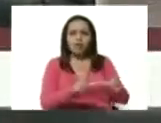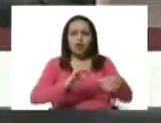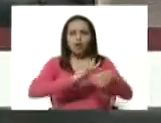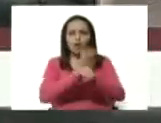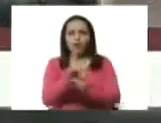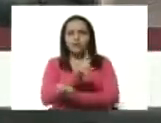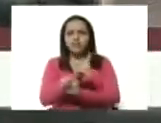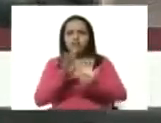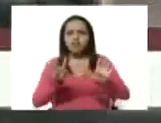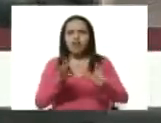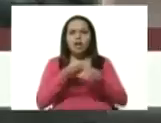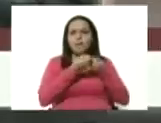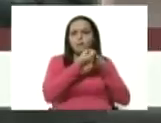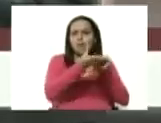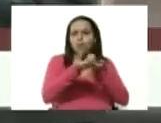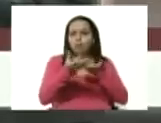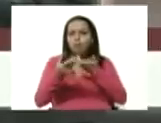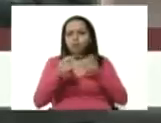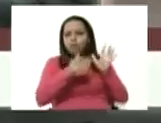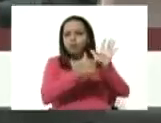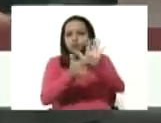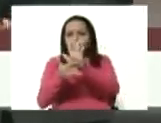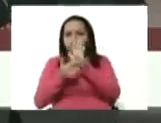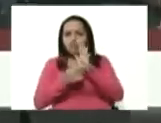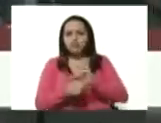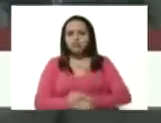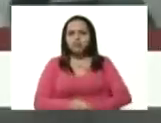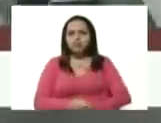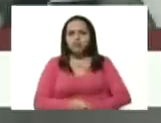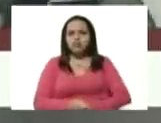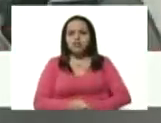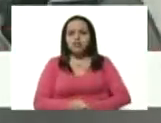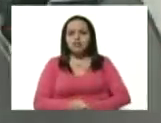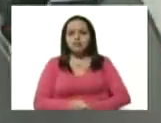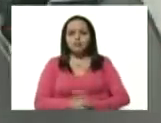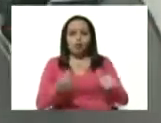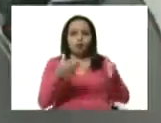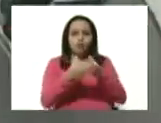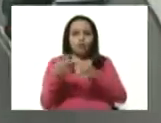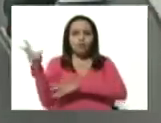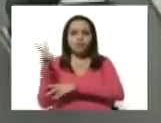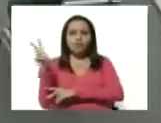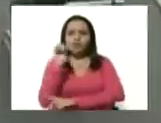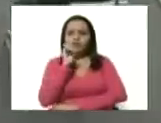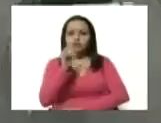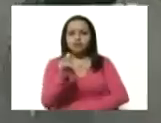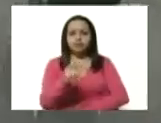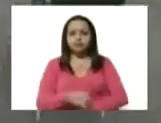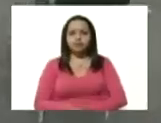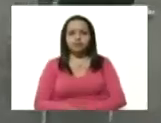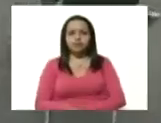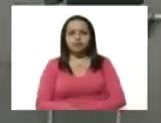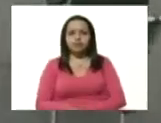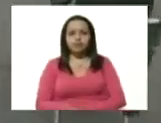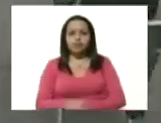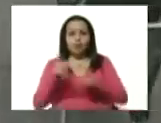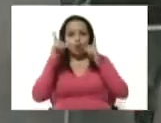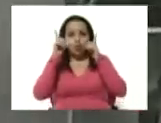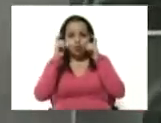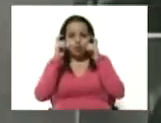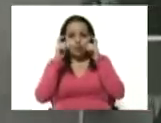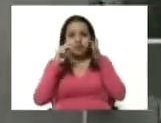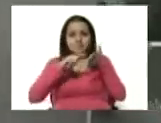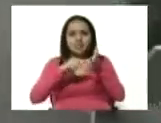COVID-19, difundidas por la Agencia Venezolana de Noticias. Una imagen vale y